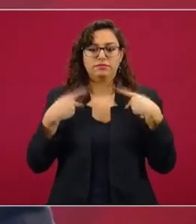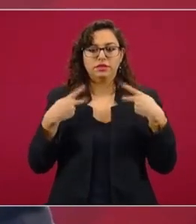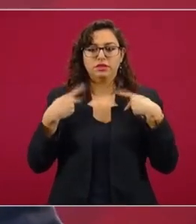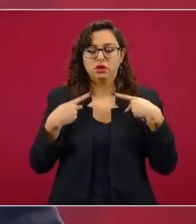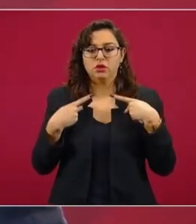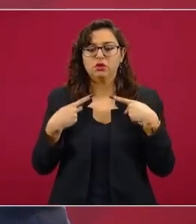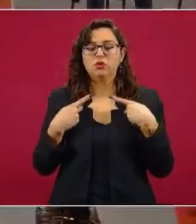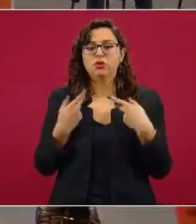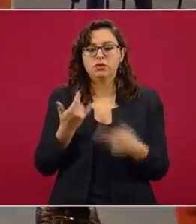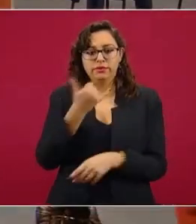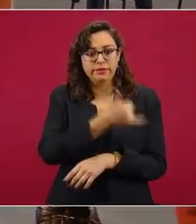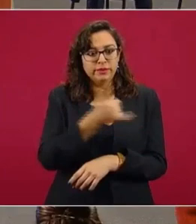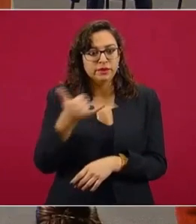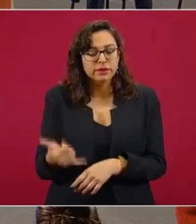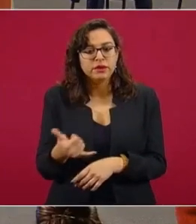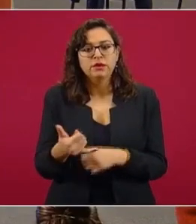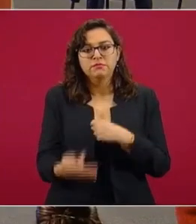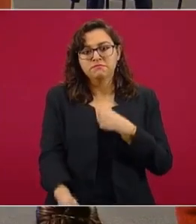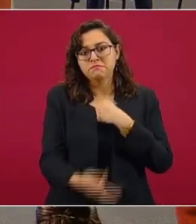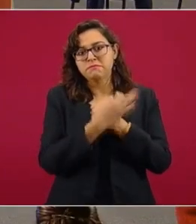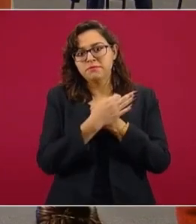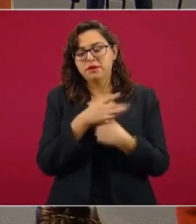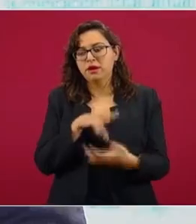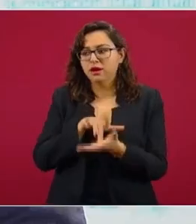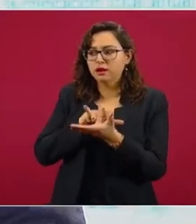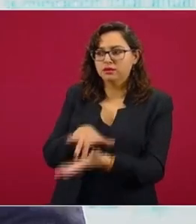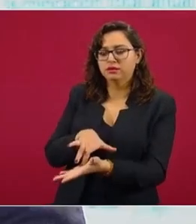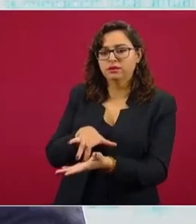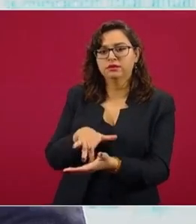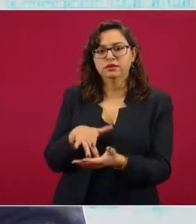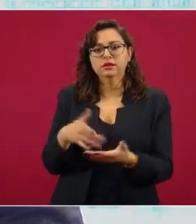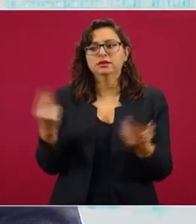poder encontrar en el Infonavit un aliado para satisfacer sus